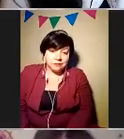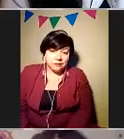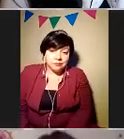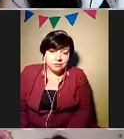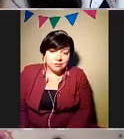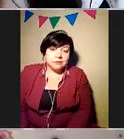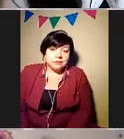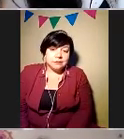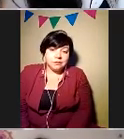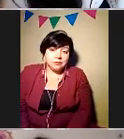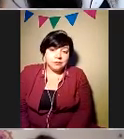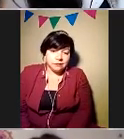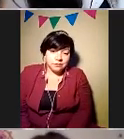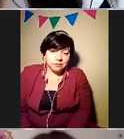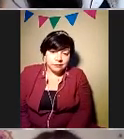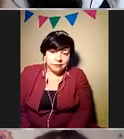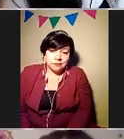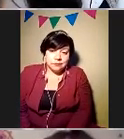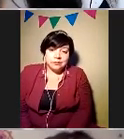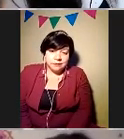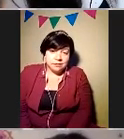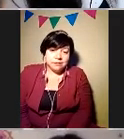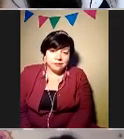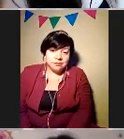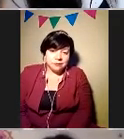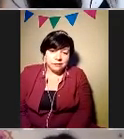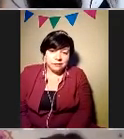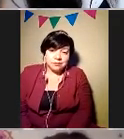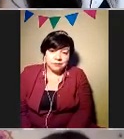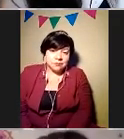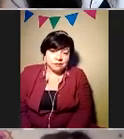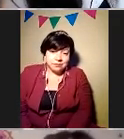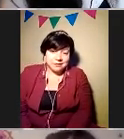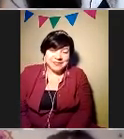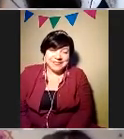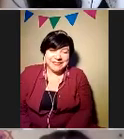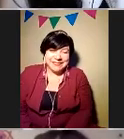de educar a nivel, si hacerlo a nivel regional y país y global. ¡Oh, es demasiado trabajo!